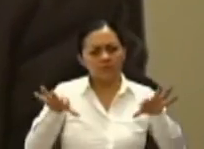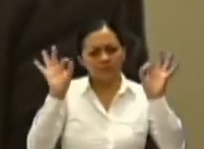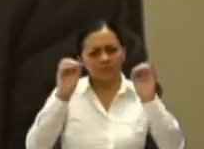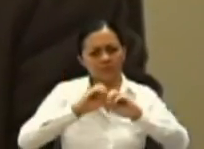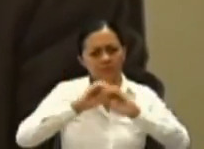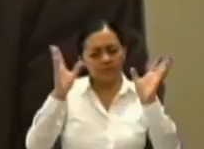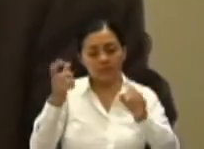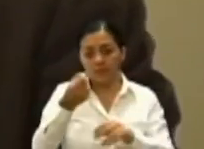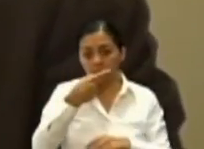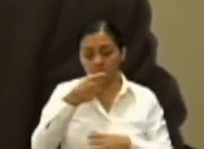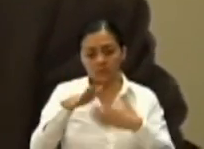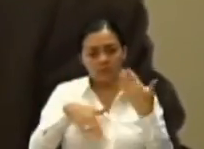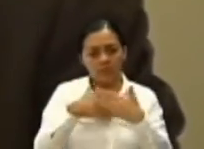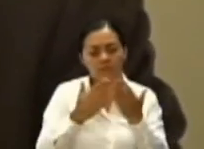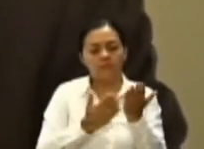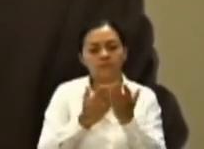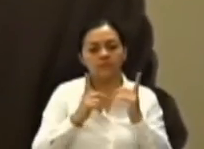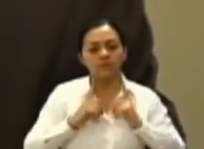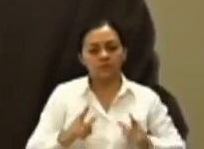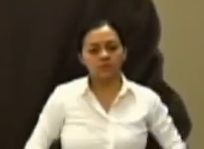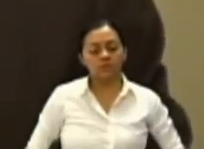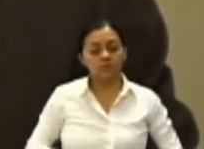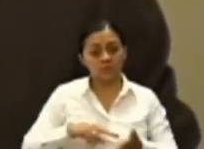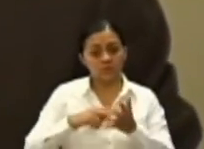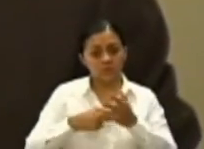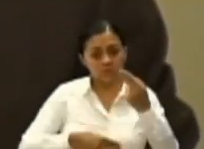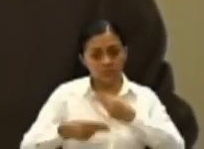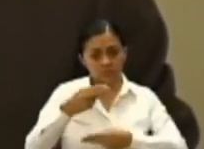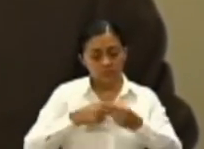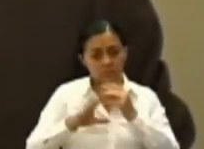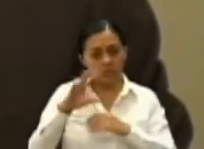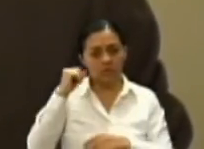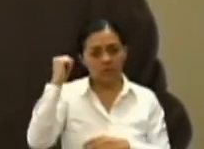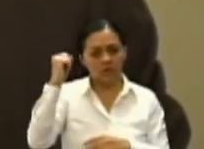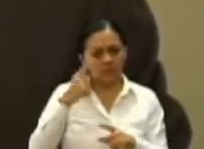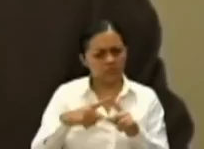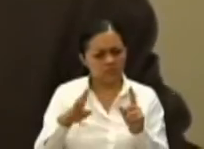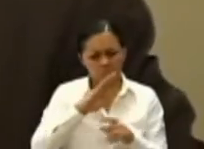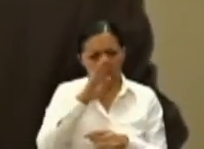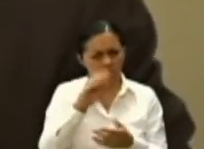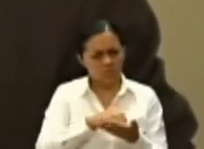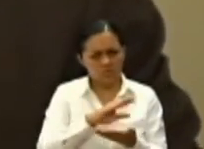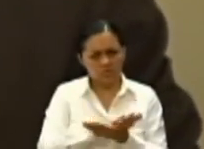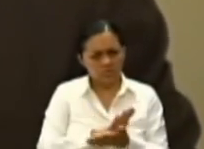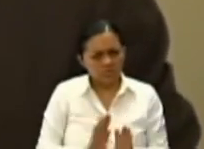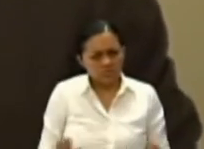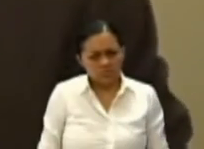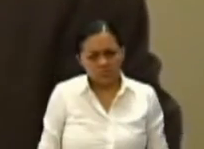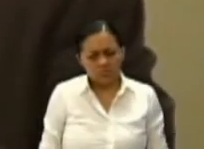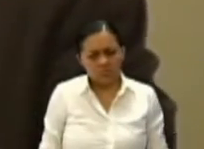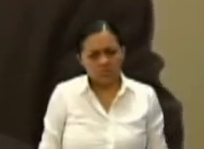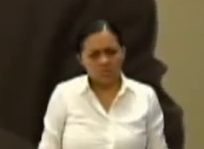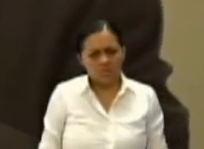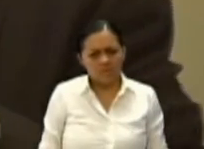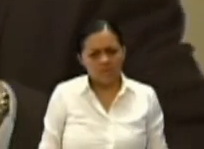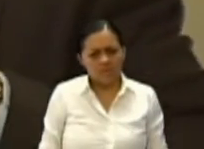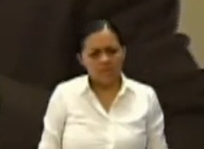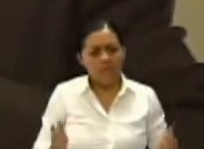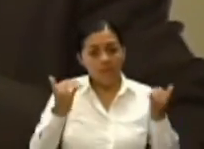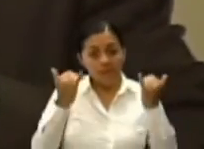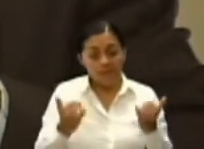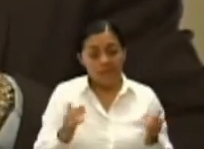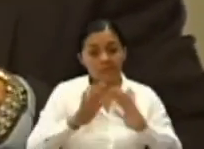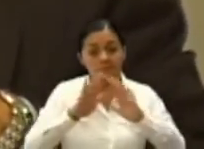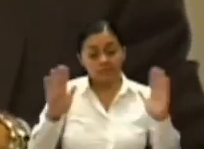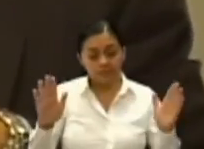la medicina los servicios alumnos una mercancía son un derecho nunca se ha aplicado esa potestad pero siempre la ha tenido ahora le echa la culpa